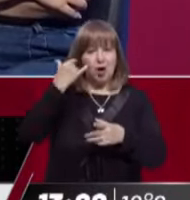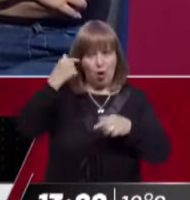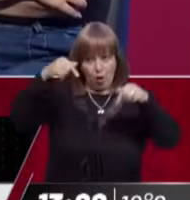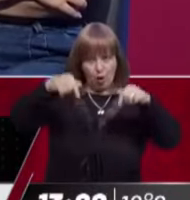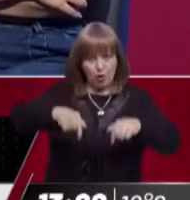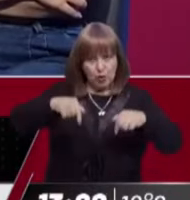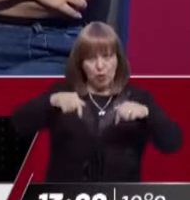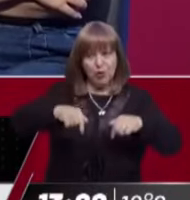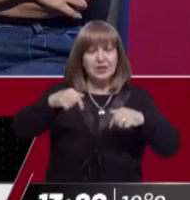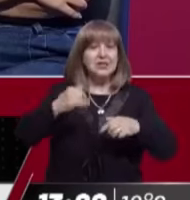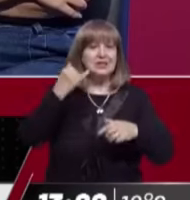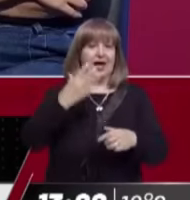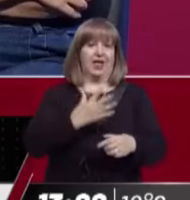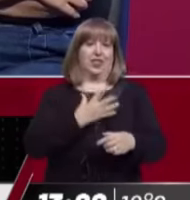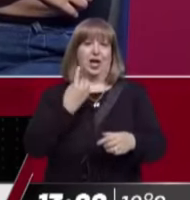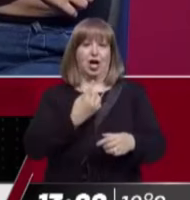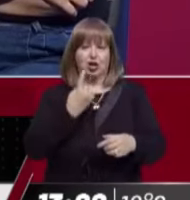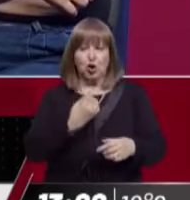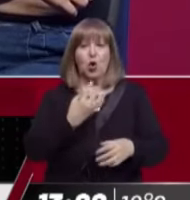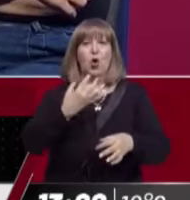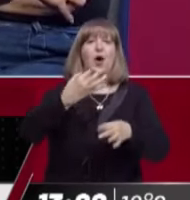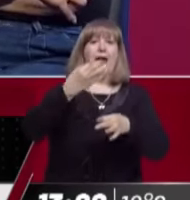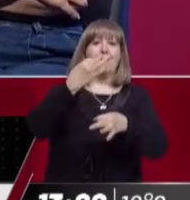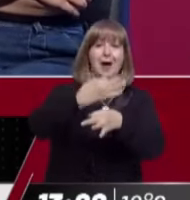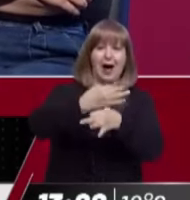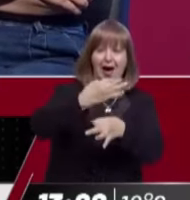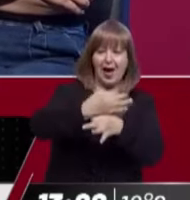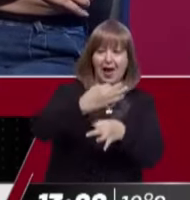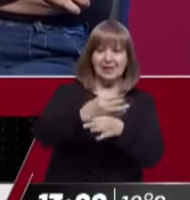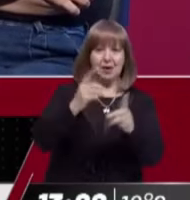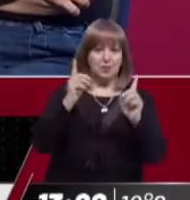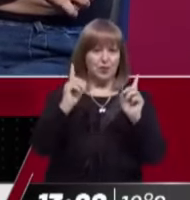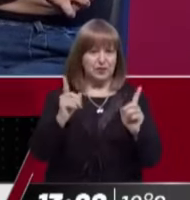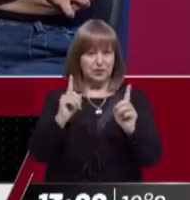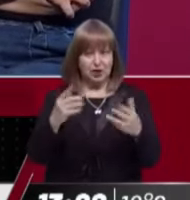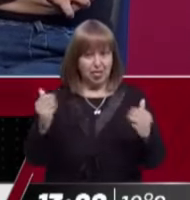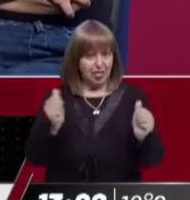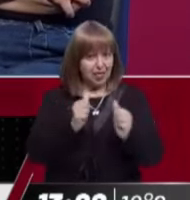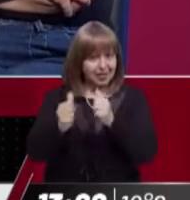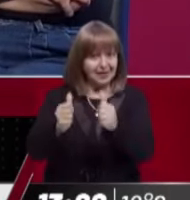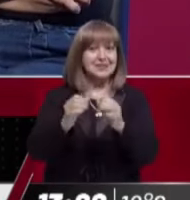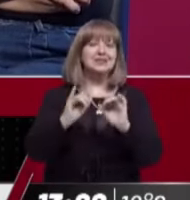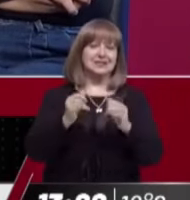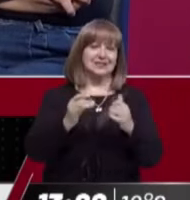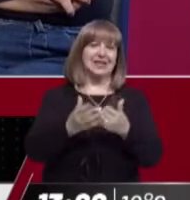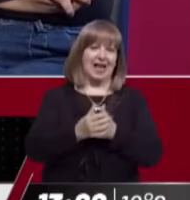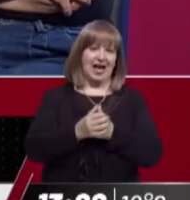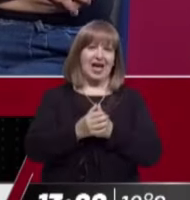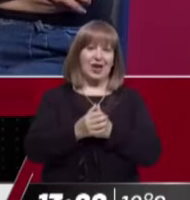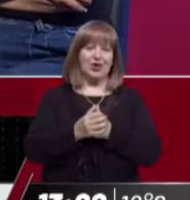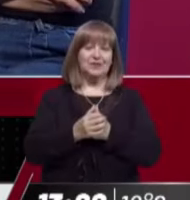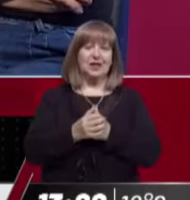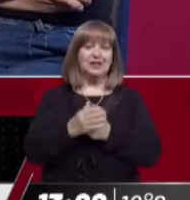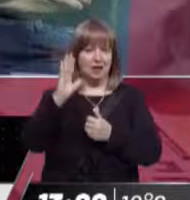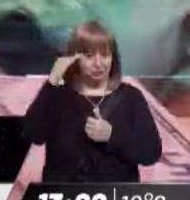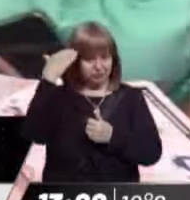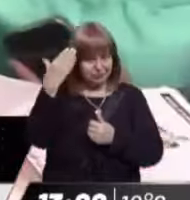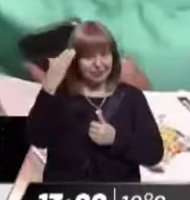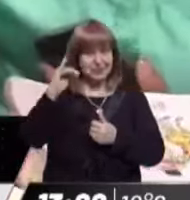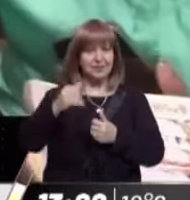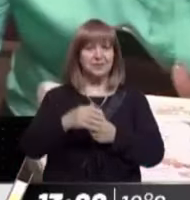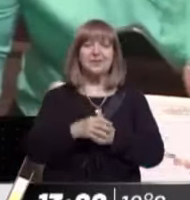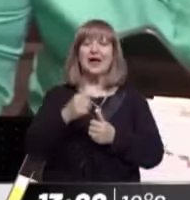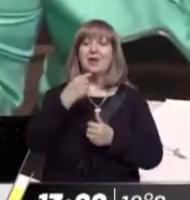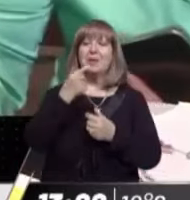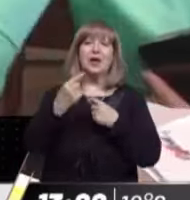8 de la mañana. Sí. Para que dejamos a Clarita con para que Clarita decime esto, qué libros,